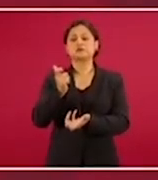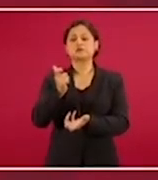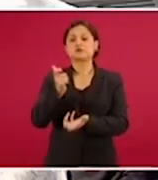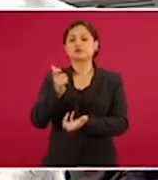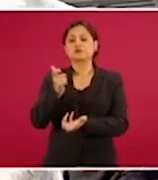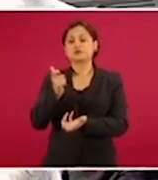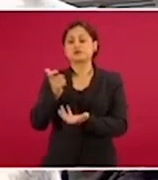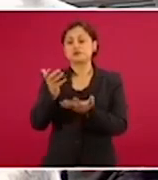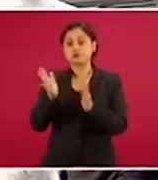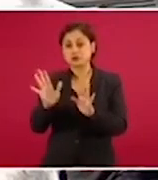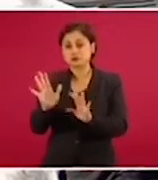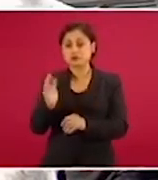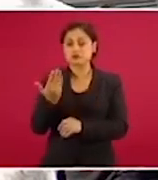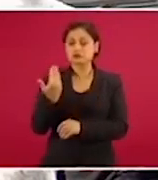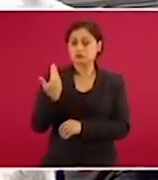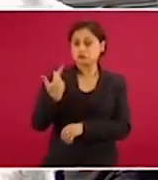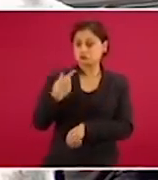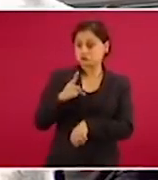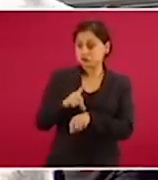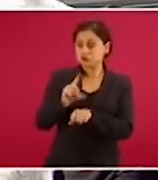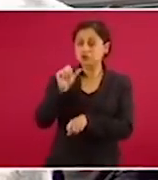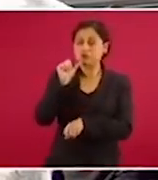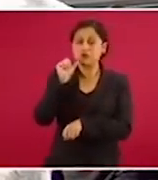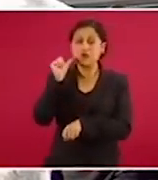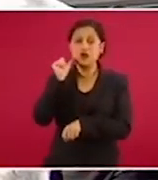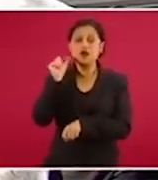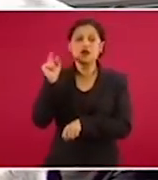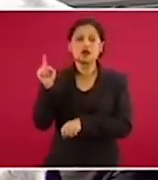ayer, a partir de esa declaración,